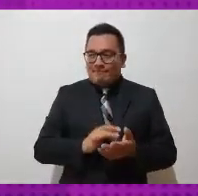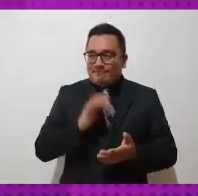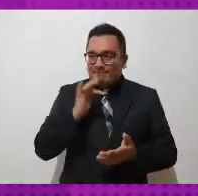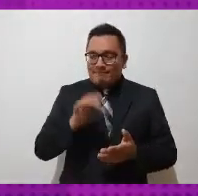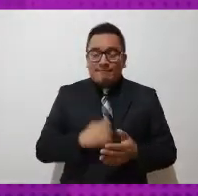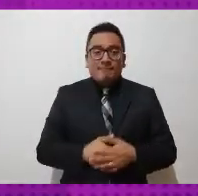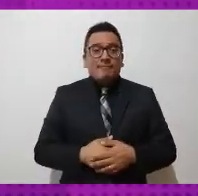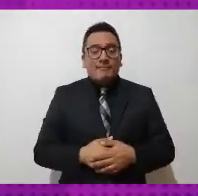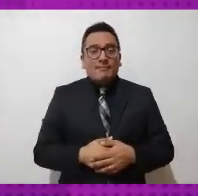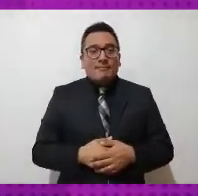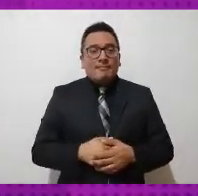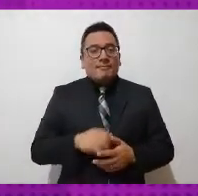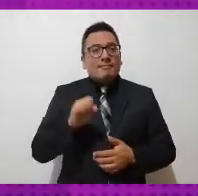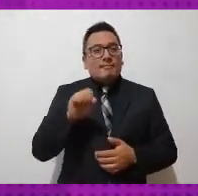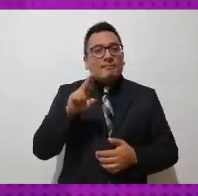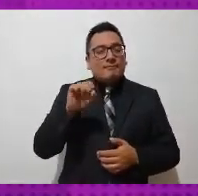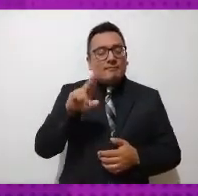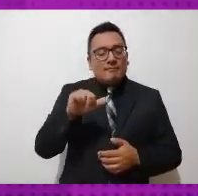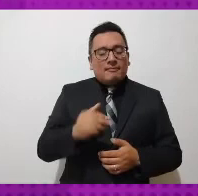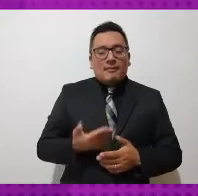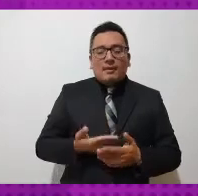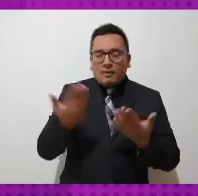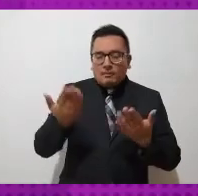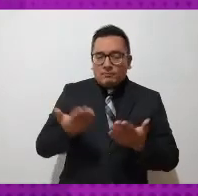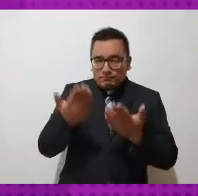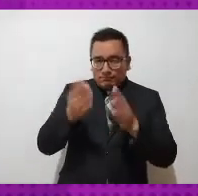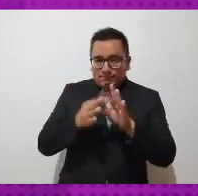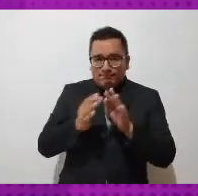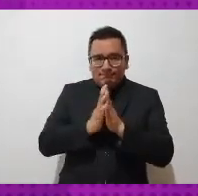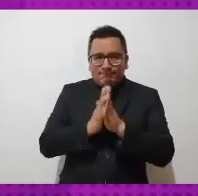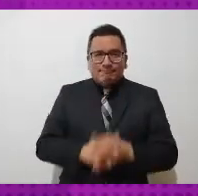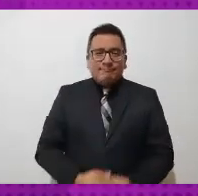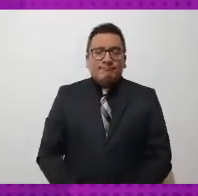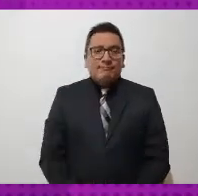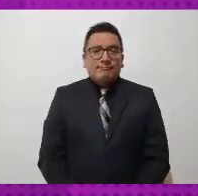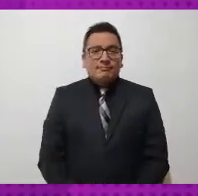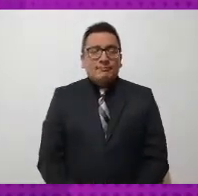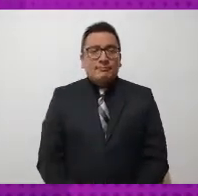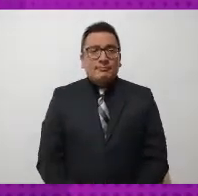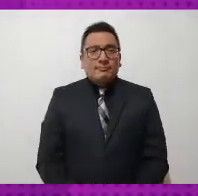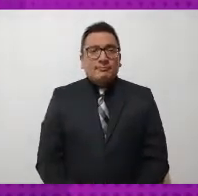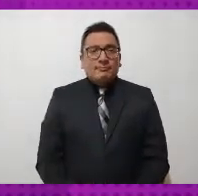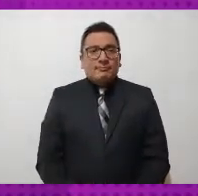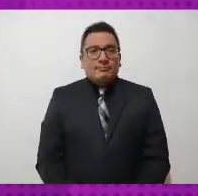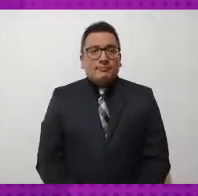consejera. Consejera Susana Rivas, adelante, por favor, con la respuesta a esta pregunta.